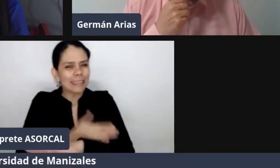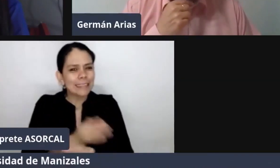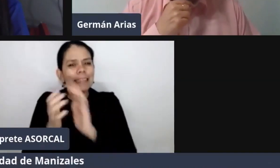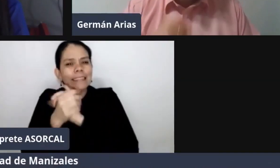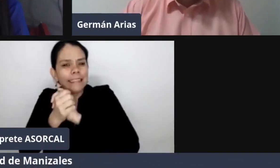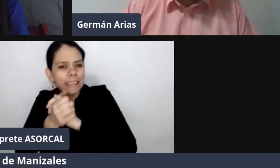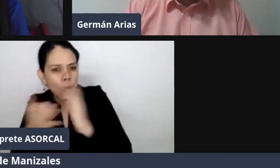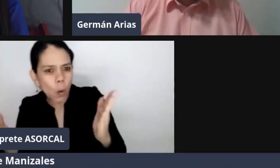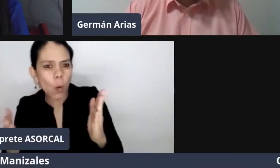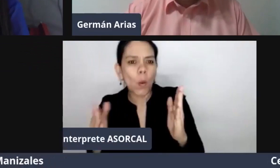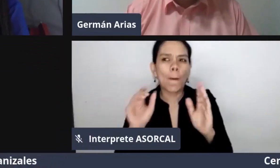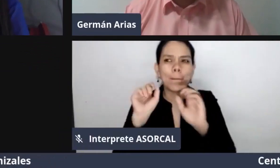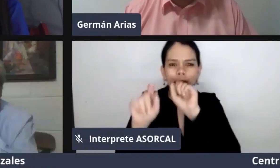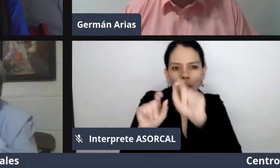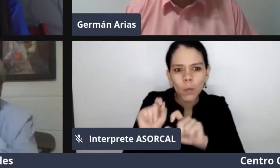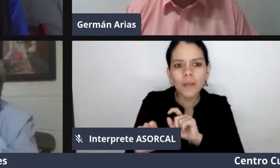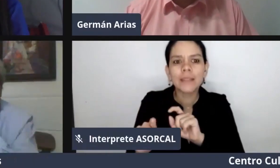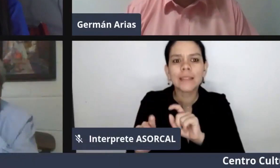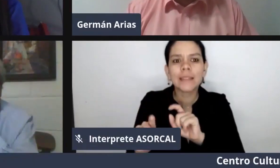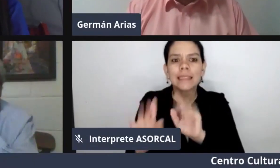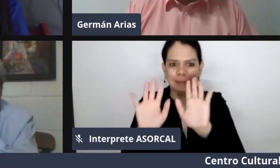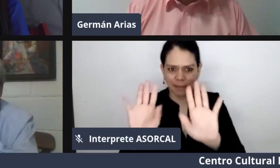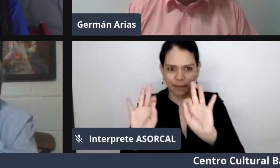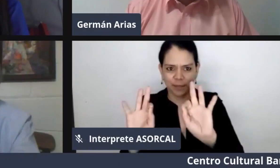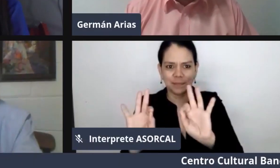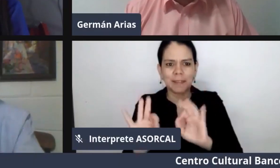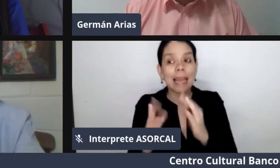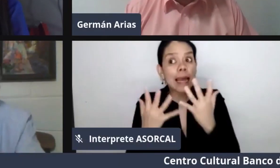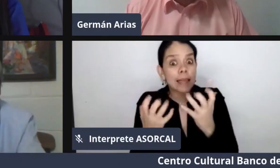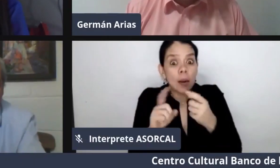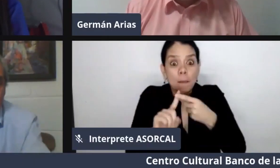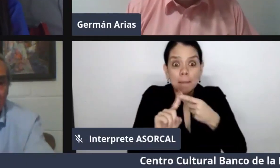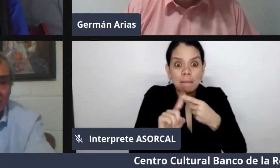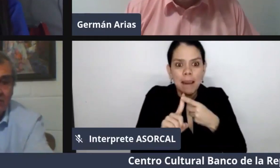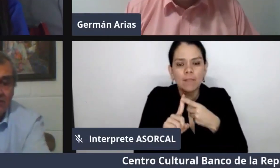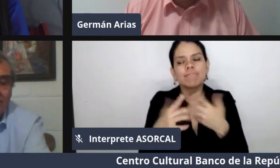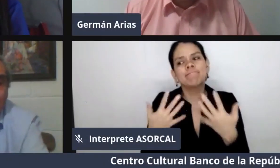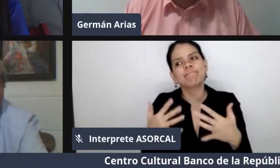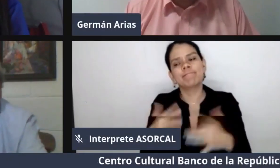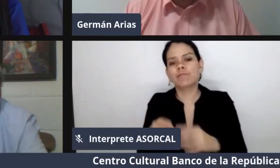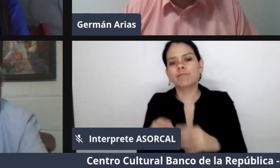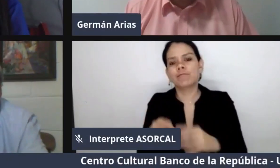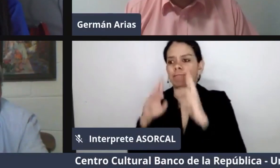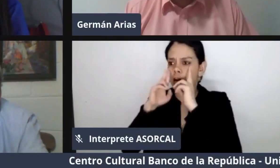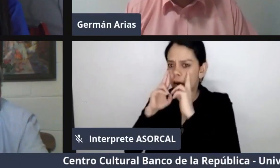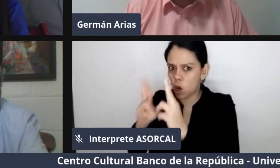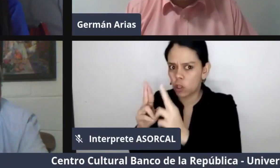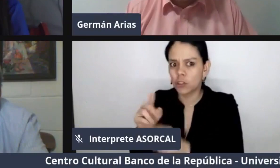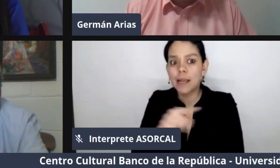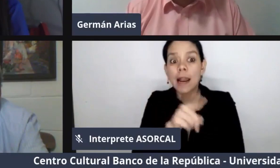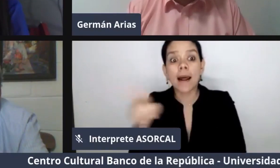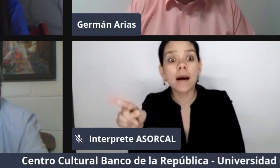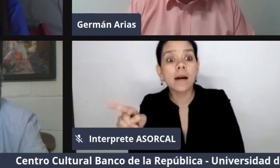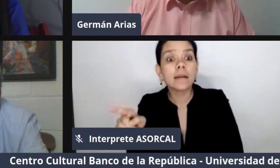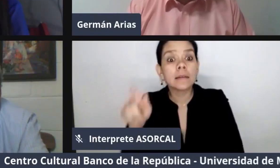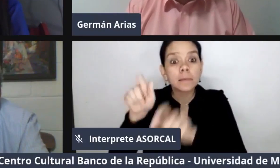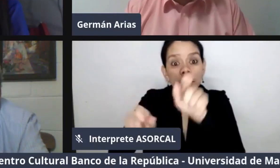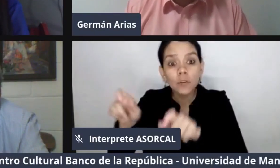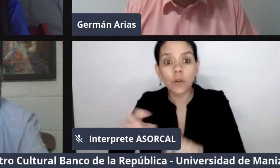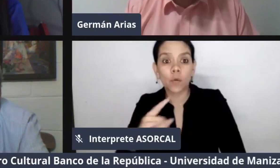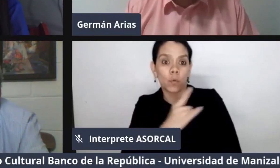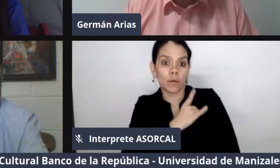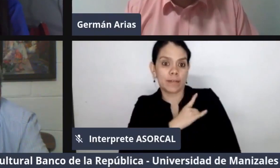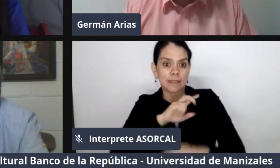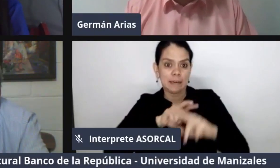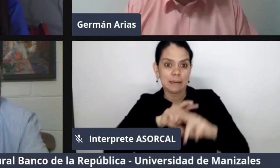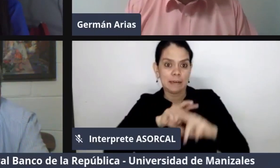de todas maneras hacer un reconocimiento a la participación de la Universidad de Manizales y